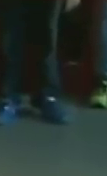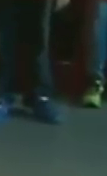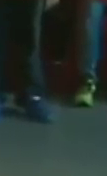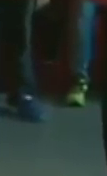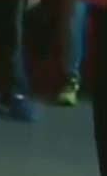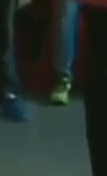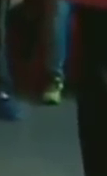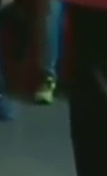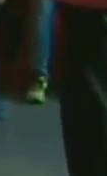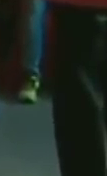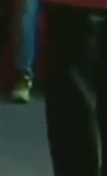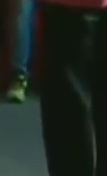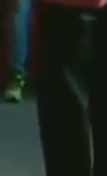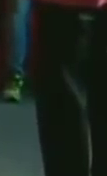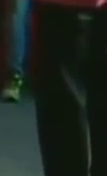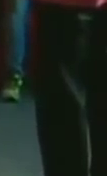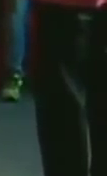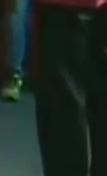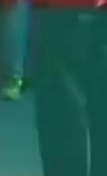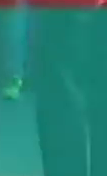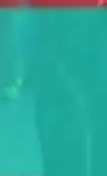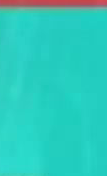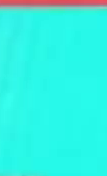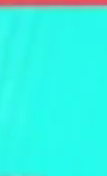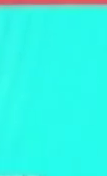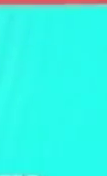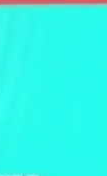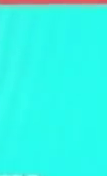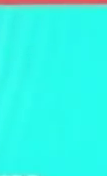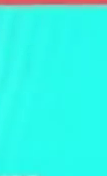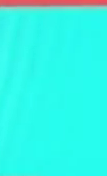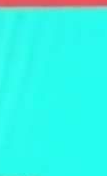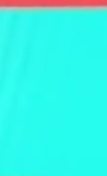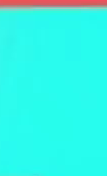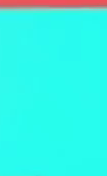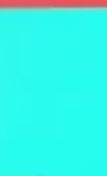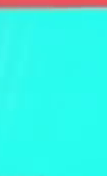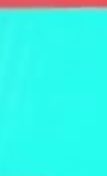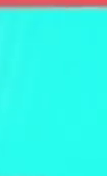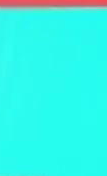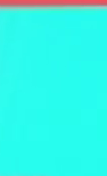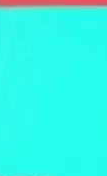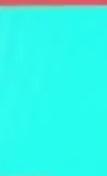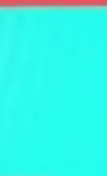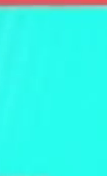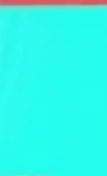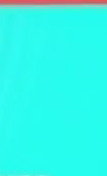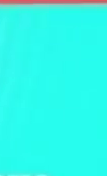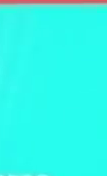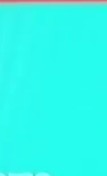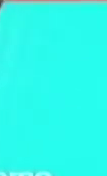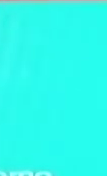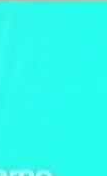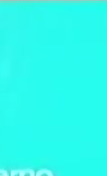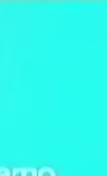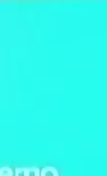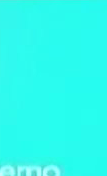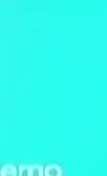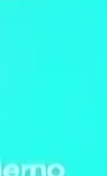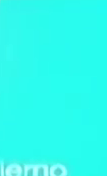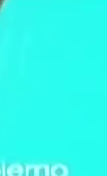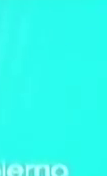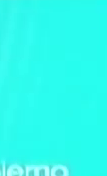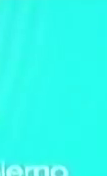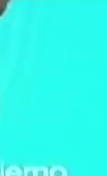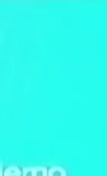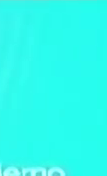la encargada de planificar y realizar este congreso con la unificación de todas las federaciones estudiantiles de los países